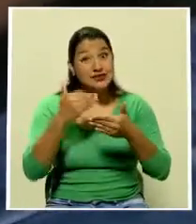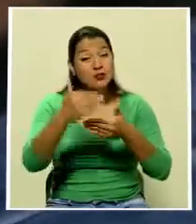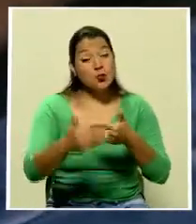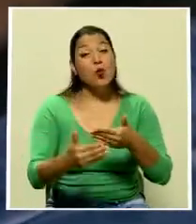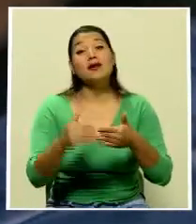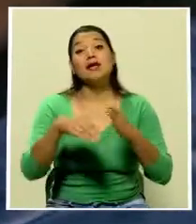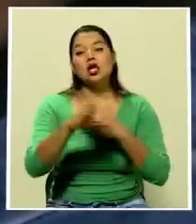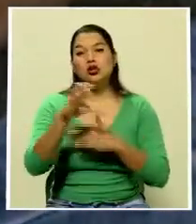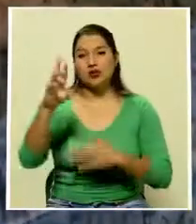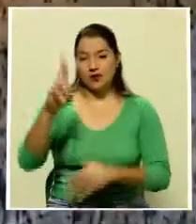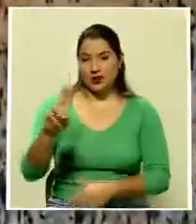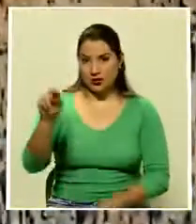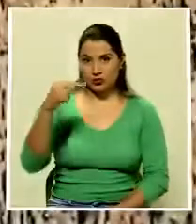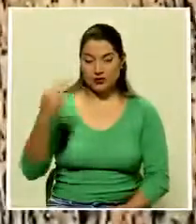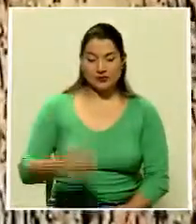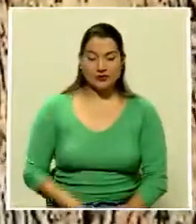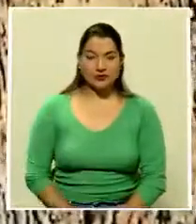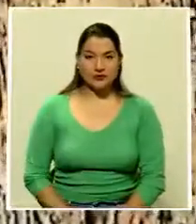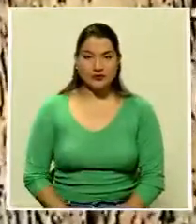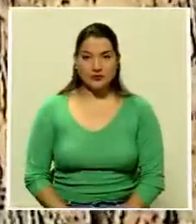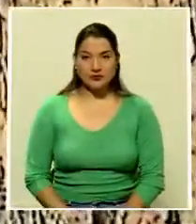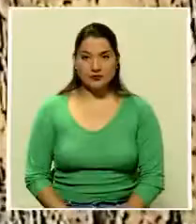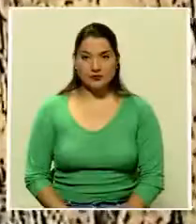Costa Rica Noticias.